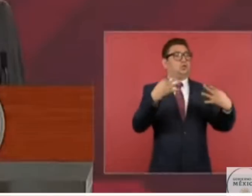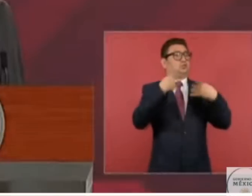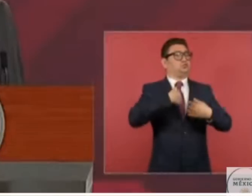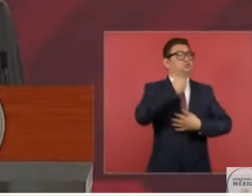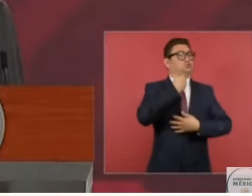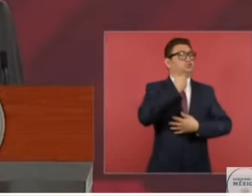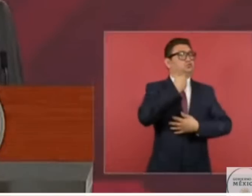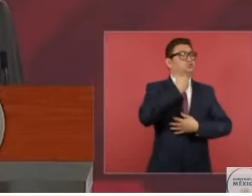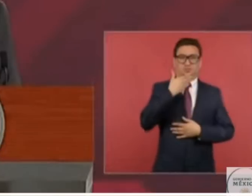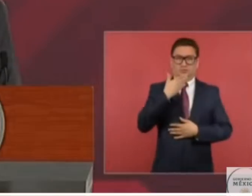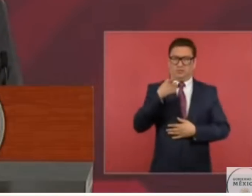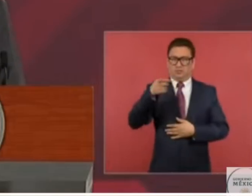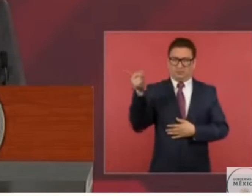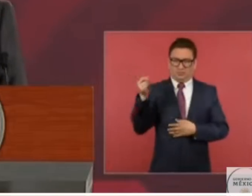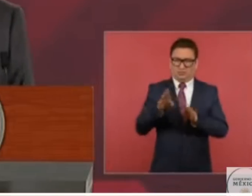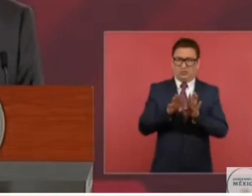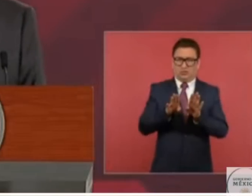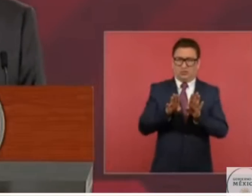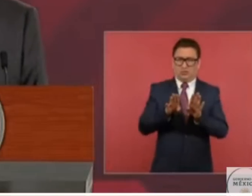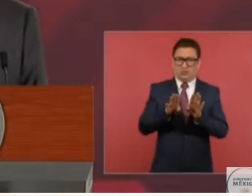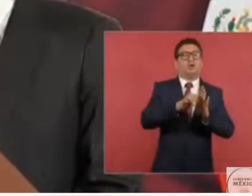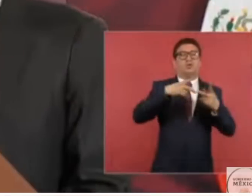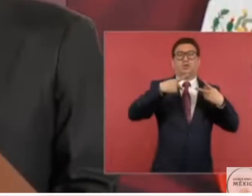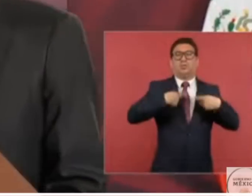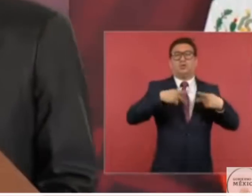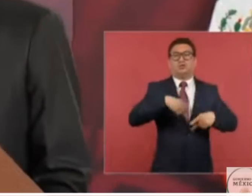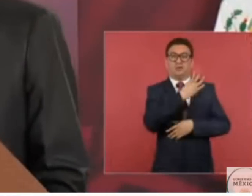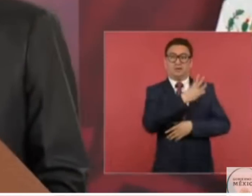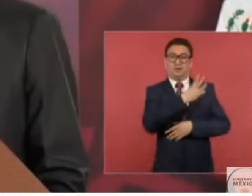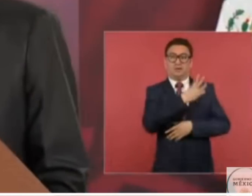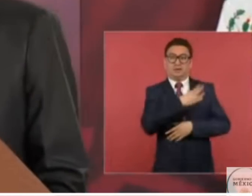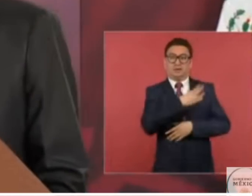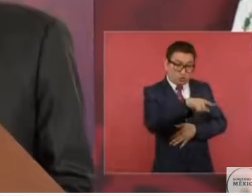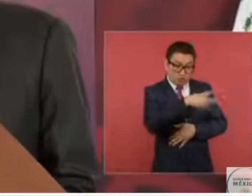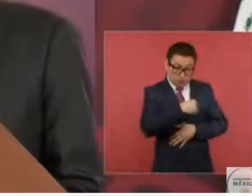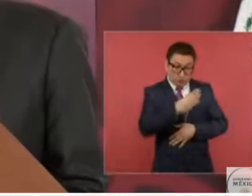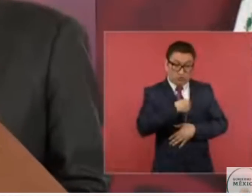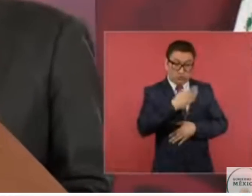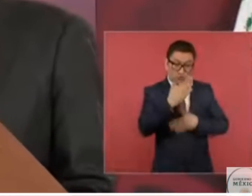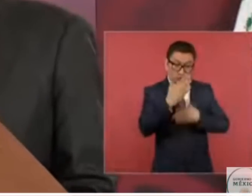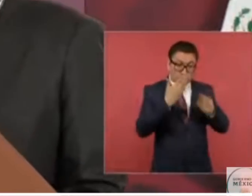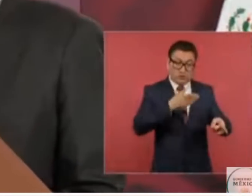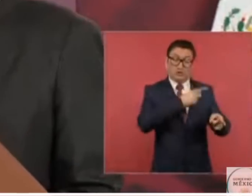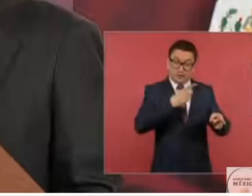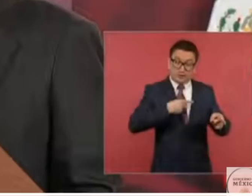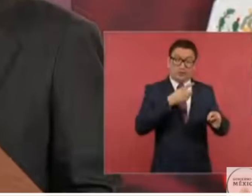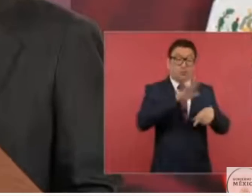a estos corruptos, ¿no? O sea, le decía a los hijos, estudia para que cuando seas grande seas como